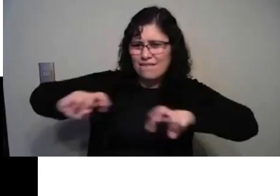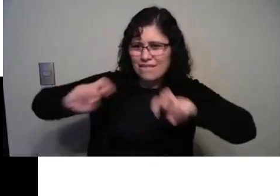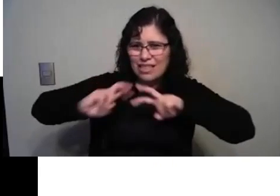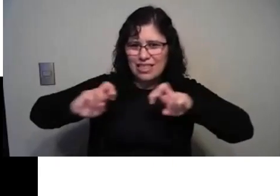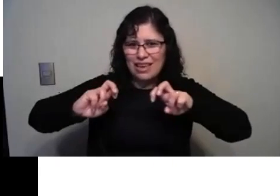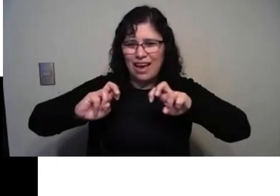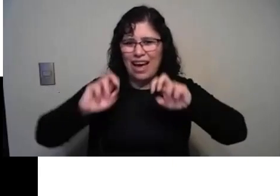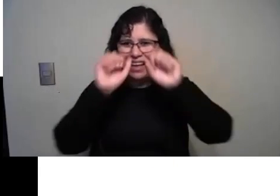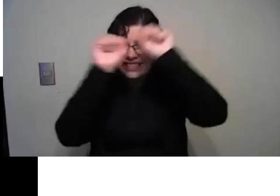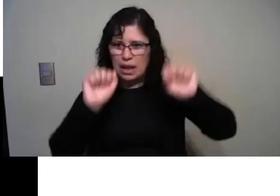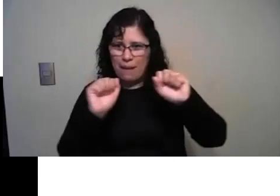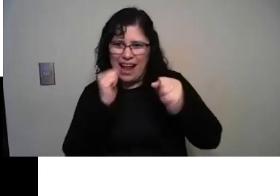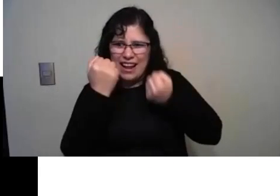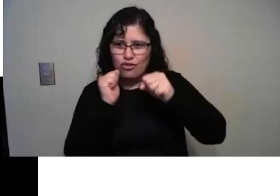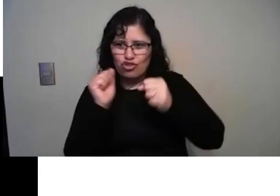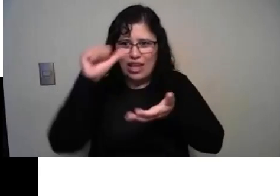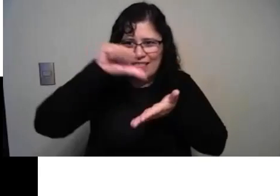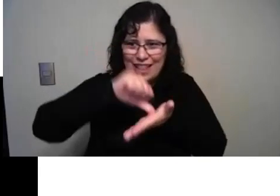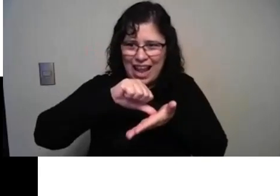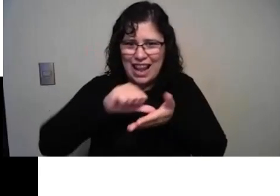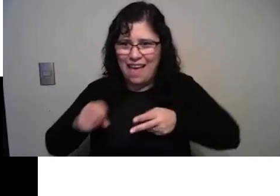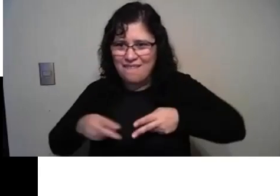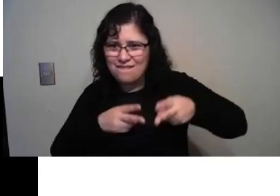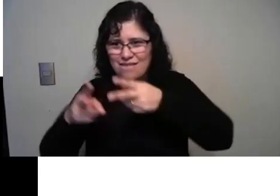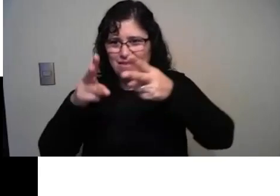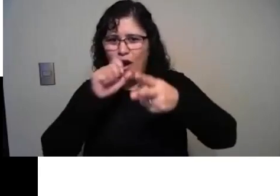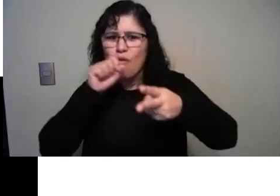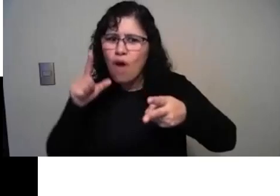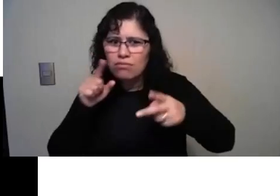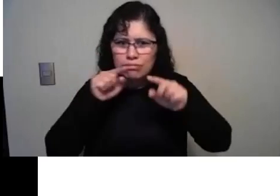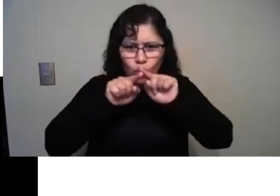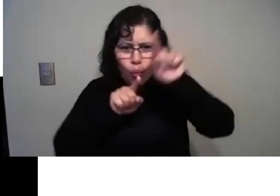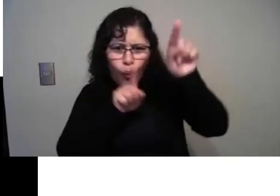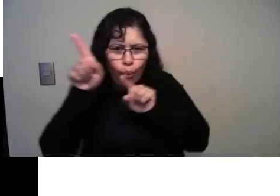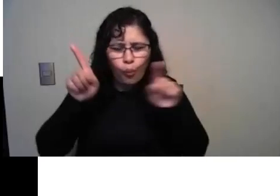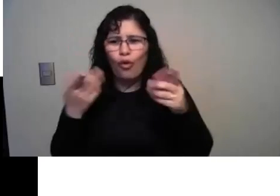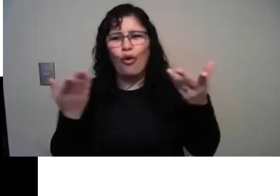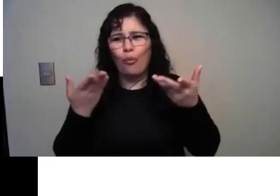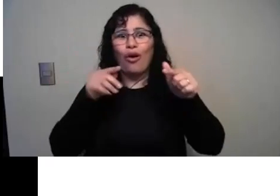central. ¿Para qué se utiliza en la práctica o cómo lo están utilizando?